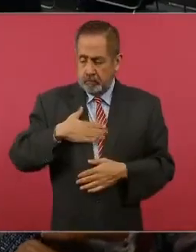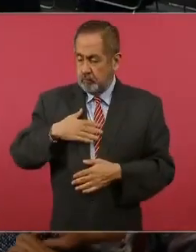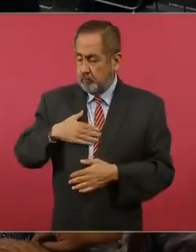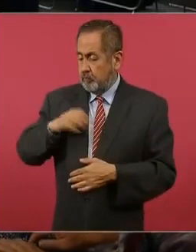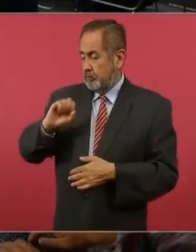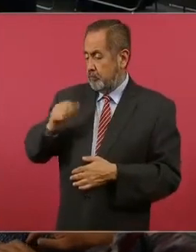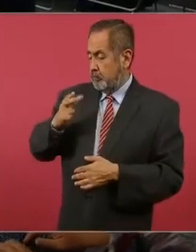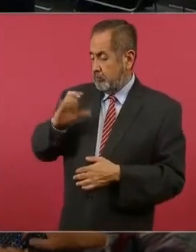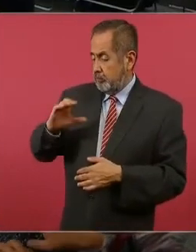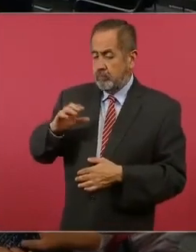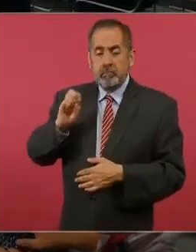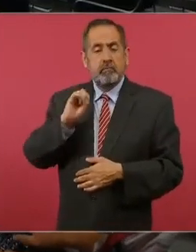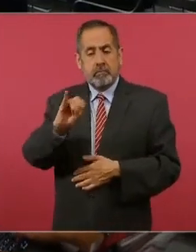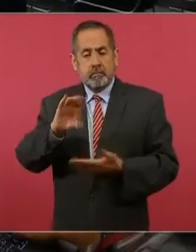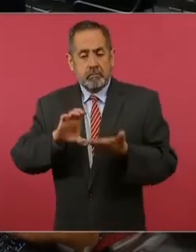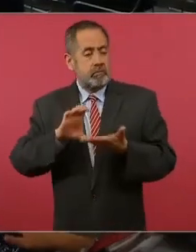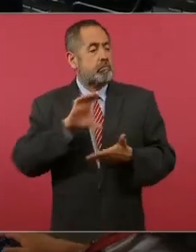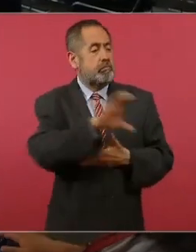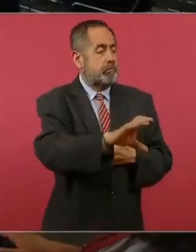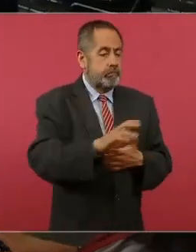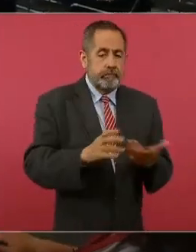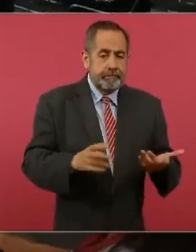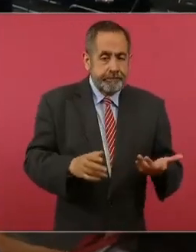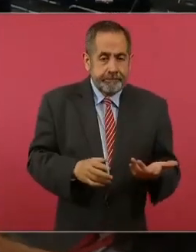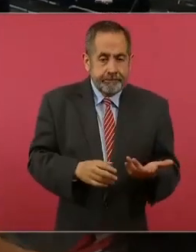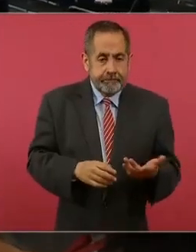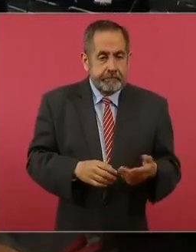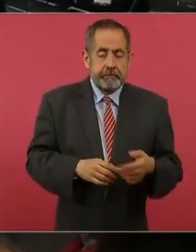Y entonces se construye el hospital,